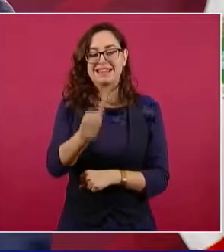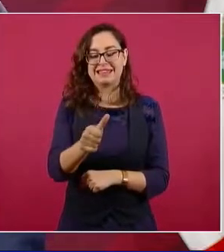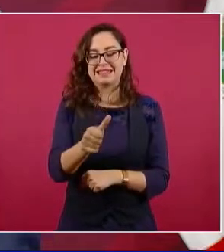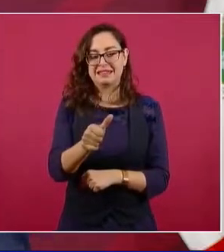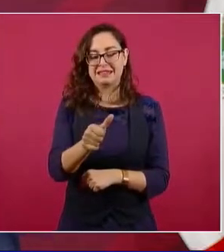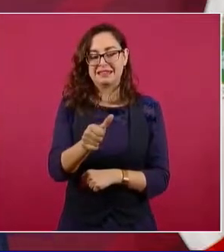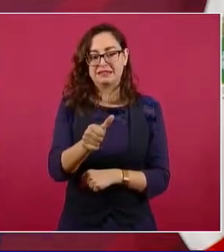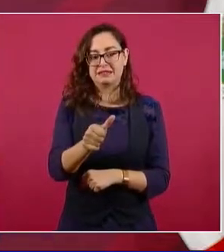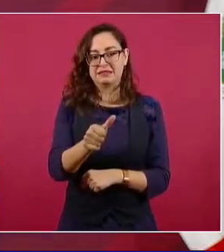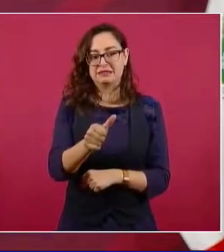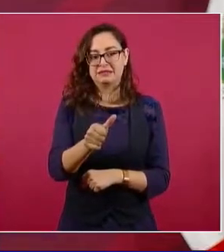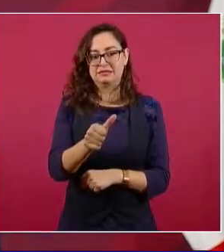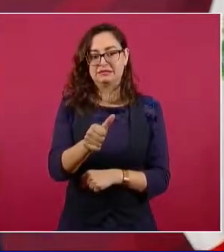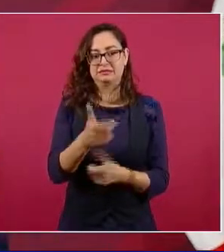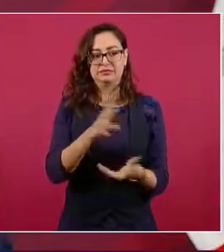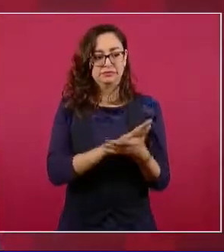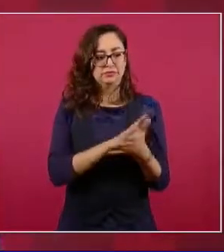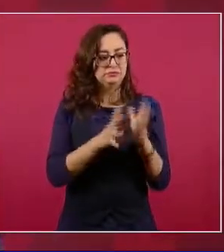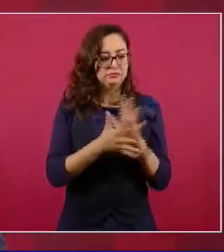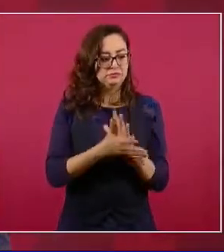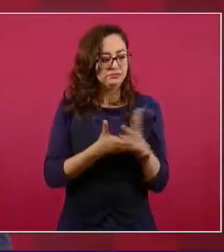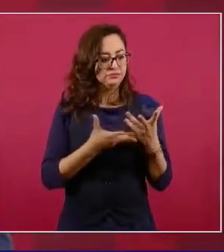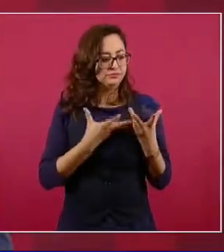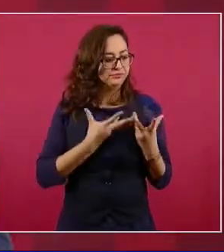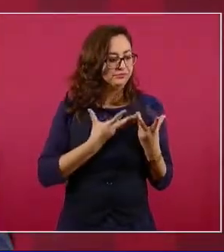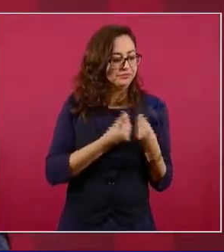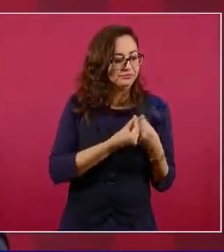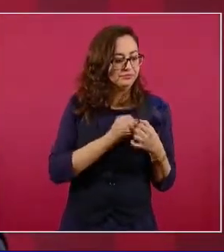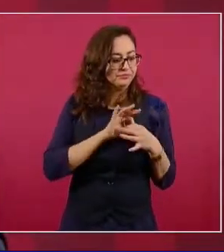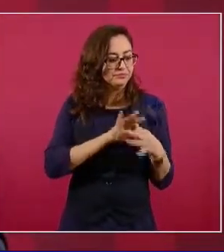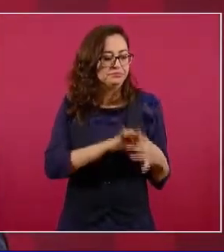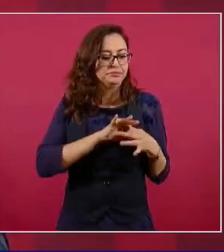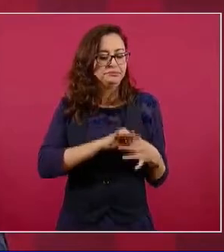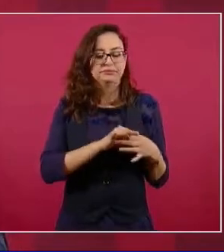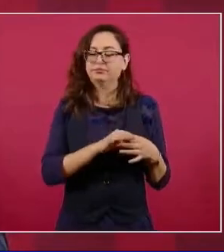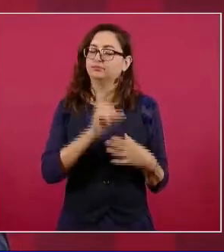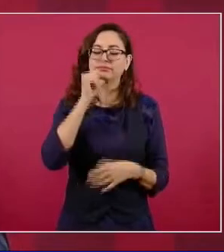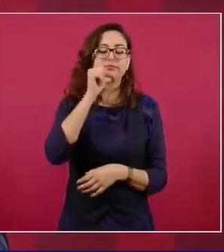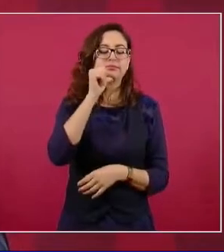no establecemos relaciones de complicidad con nadie.